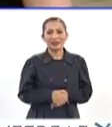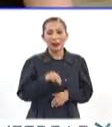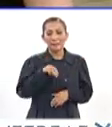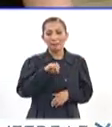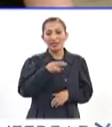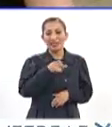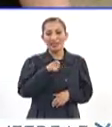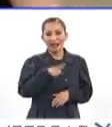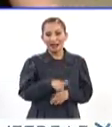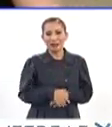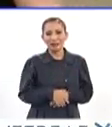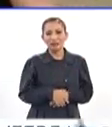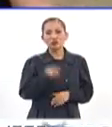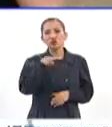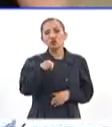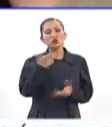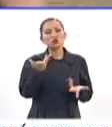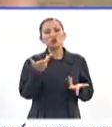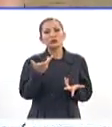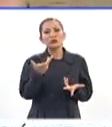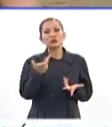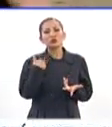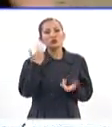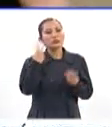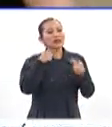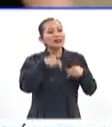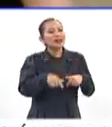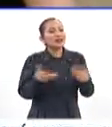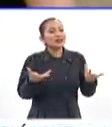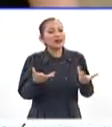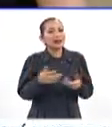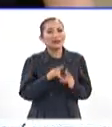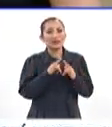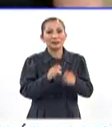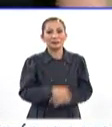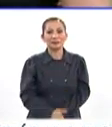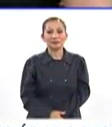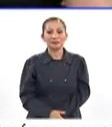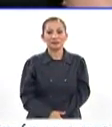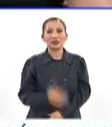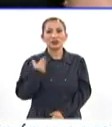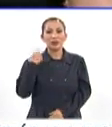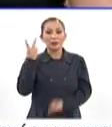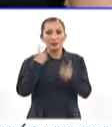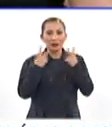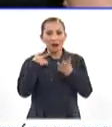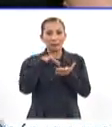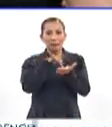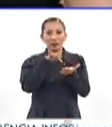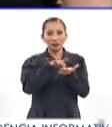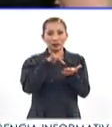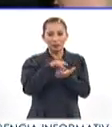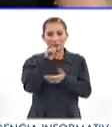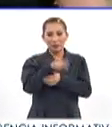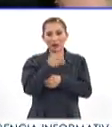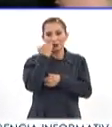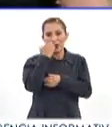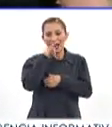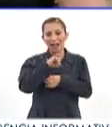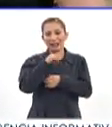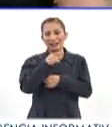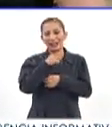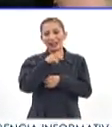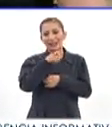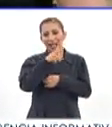llamo Miguel. ¿Y tú, cuál es tu papel, el que vas a jugar aquí en la FIL? Bueno, yo vengo de apoyo por parte de la Facultad de